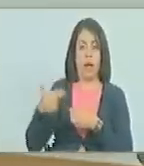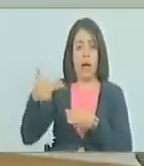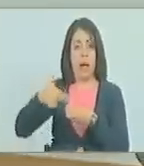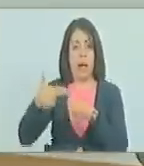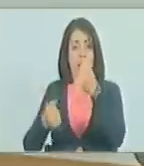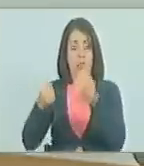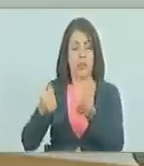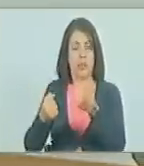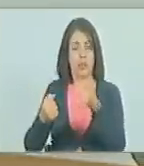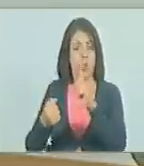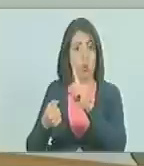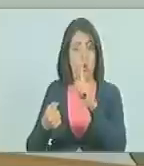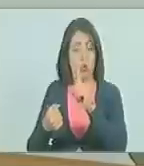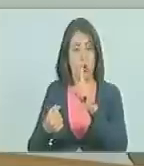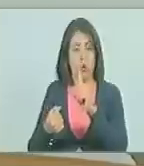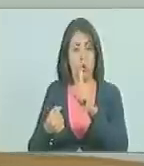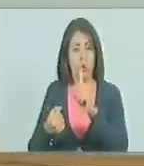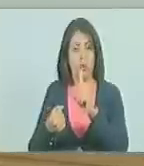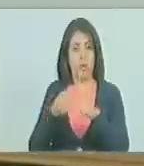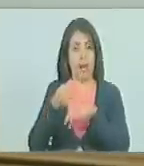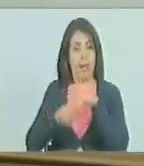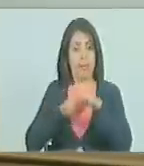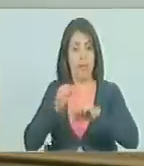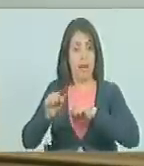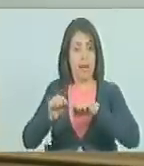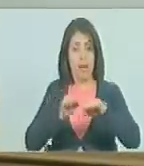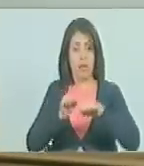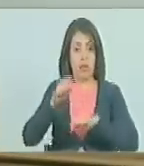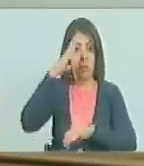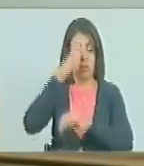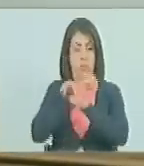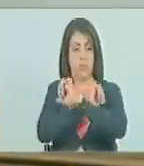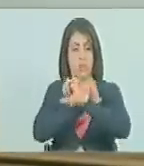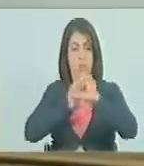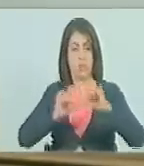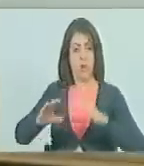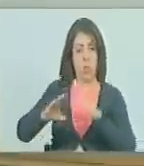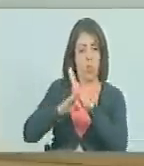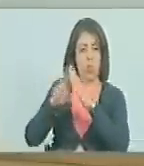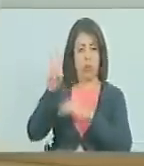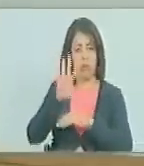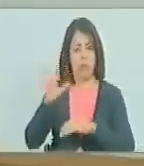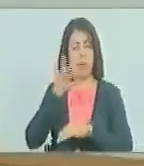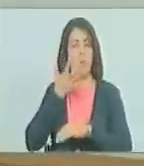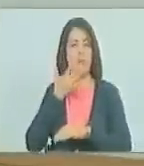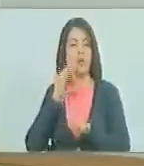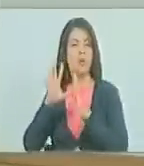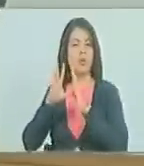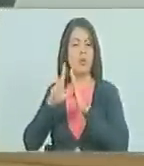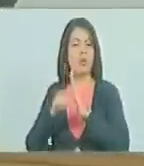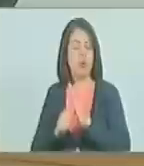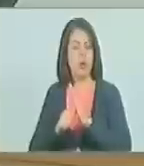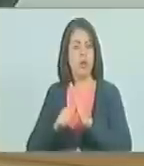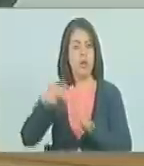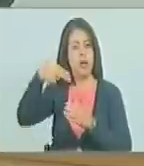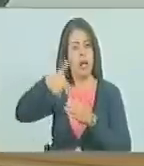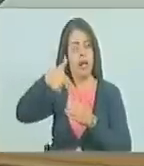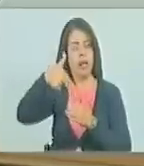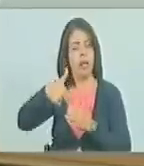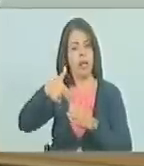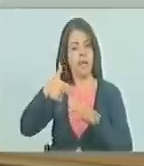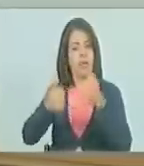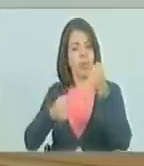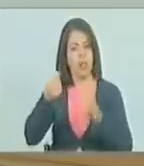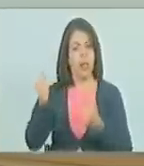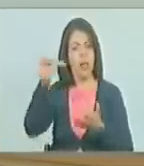gasolina. Ellos hacían acciones militares agresivas contra Venezuela. Por ejemplo, robar la gasolina que venía de Irán, que